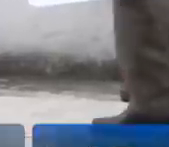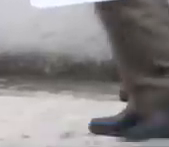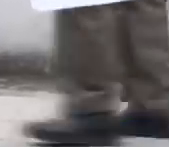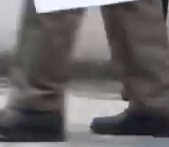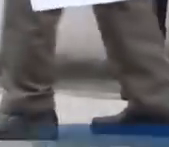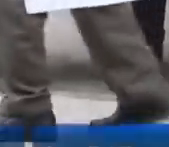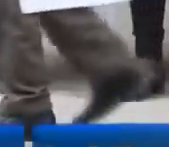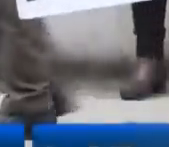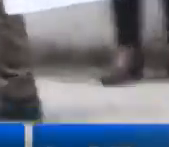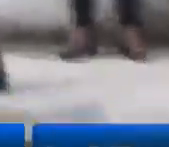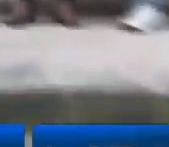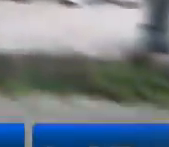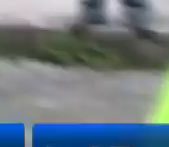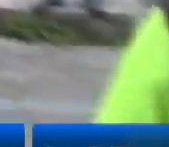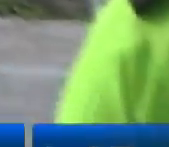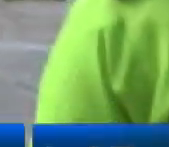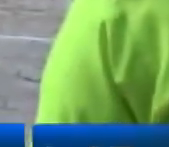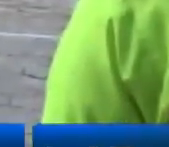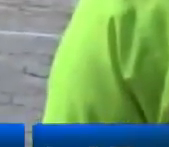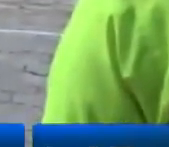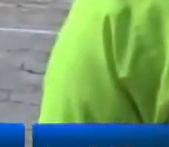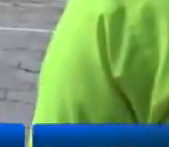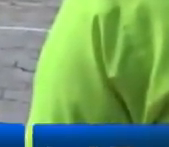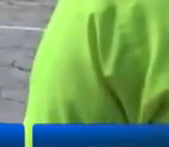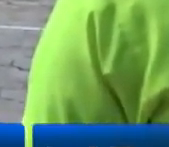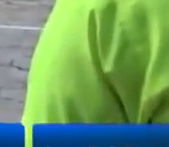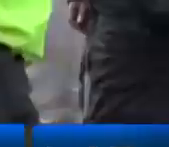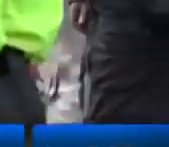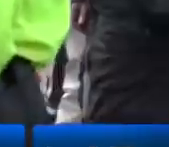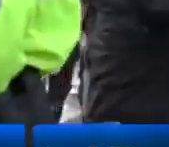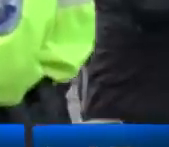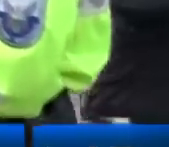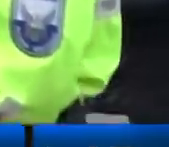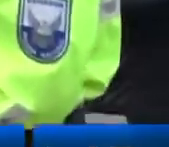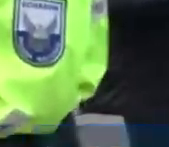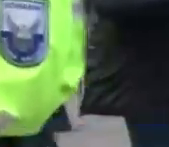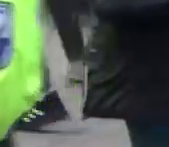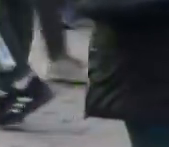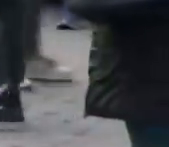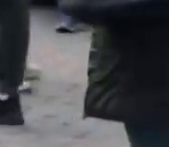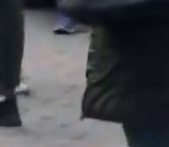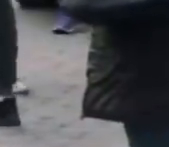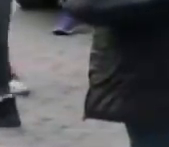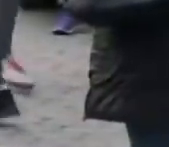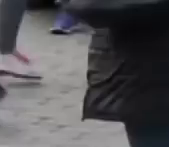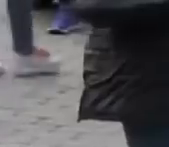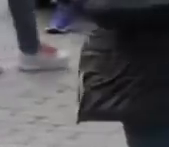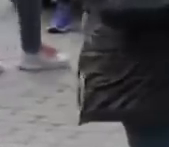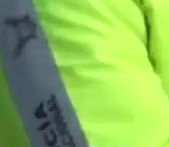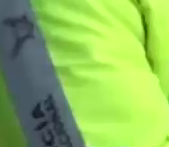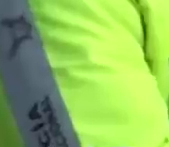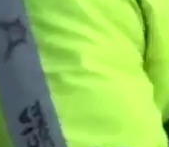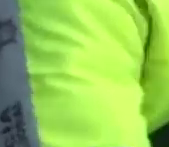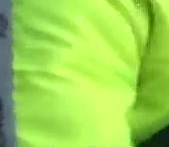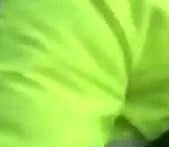ello participan de plantones para exigir transparencia en las investigaciones de los hechos, pues el conductor del vehículo que embistió al ciclista salió